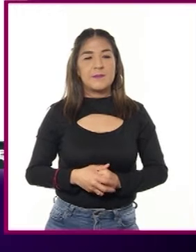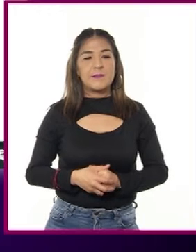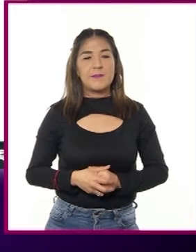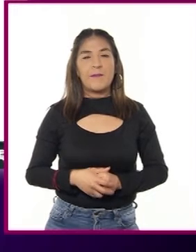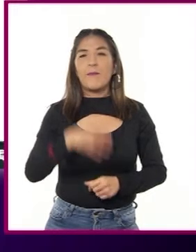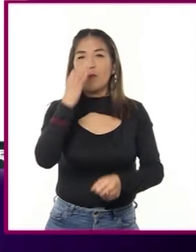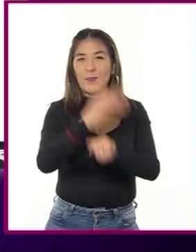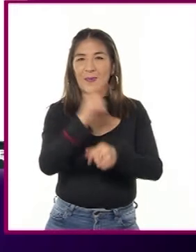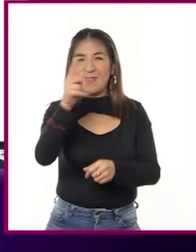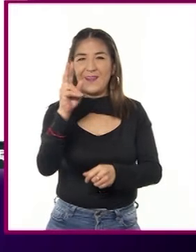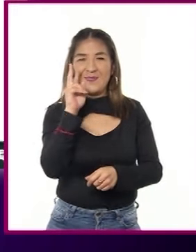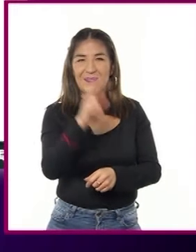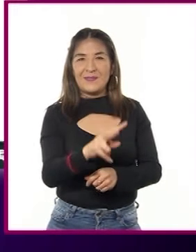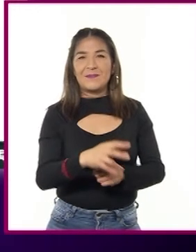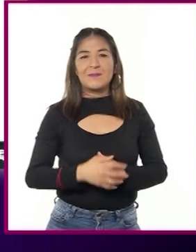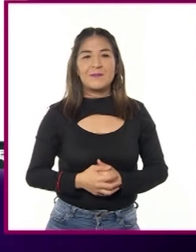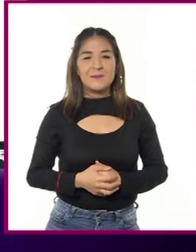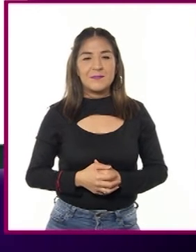Como podemos notar,